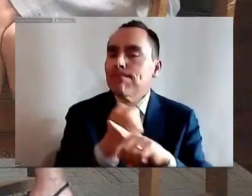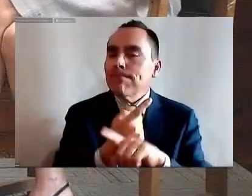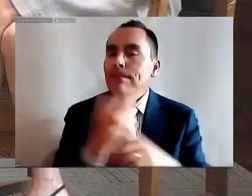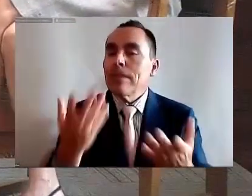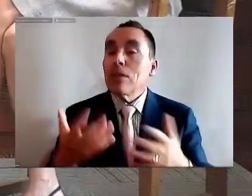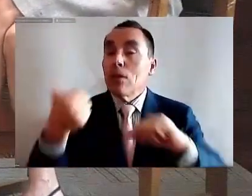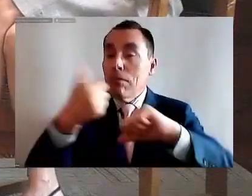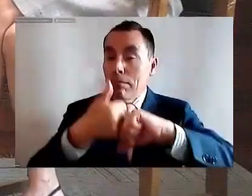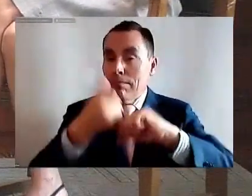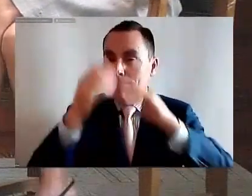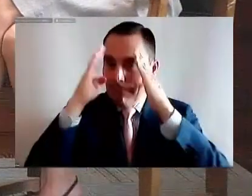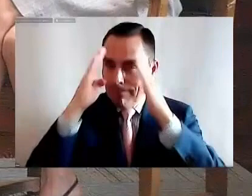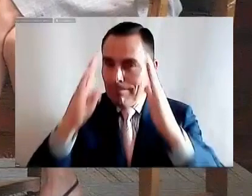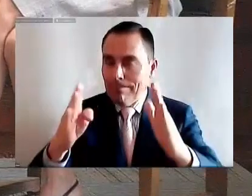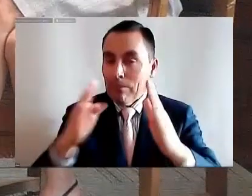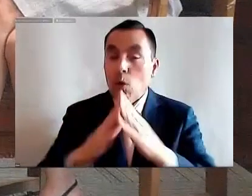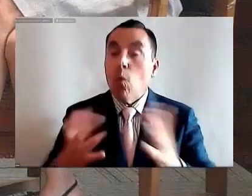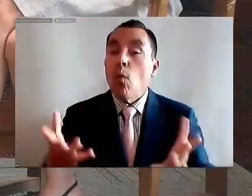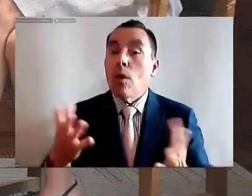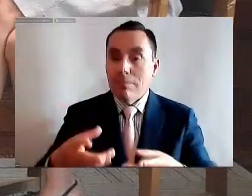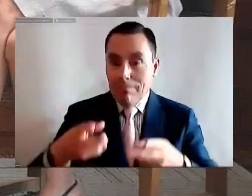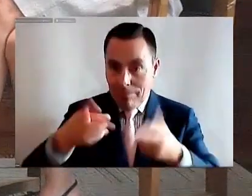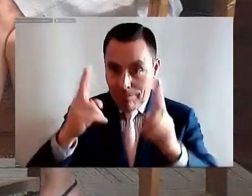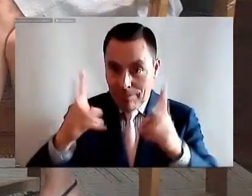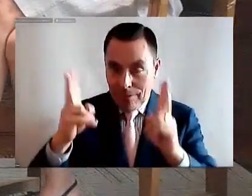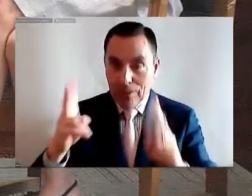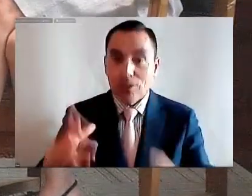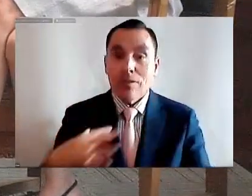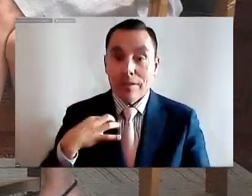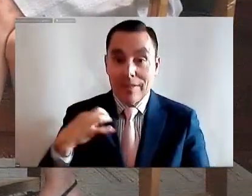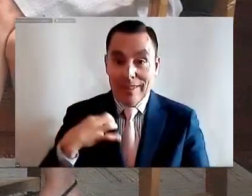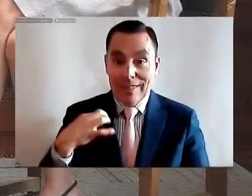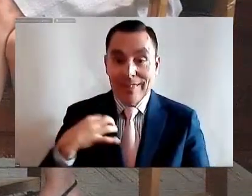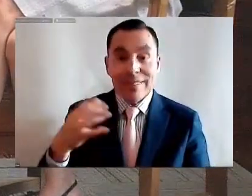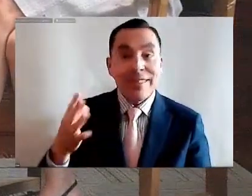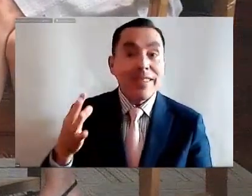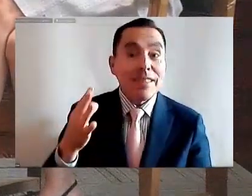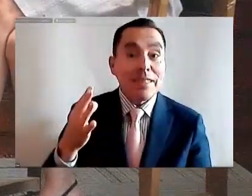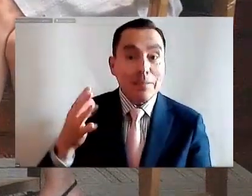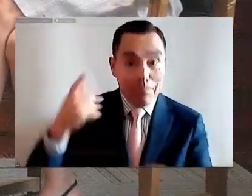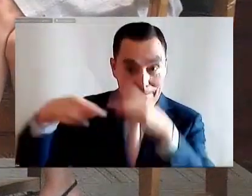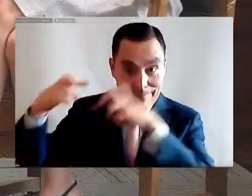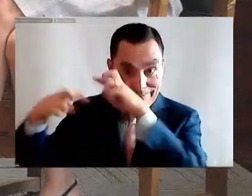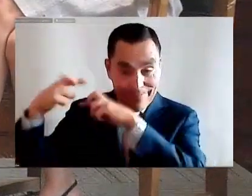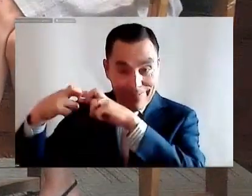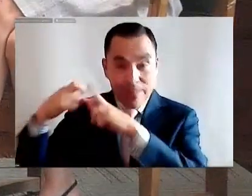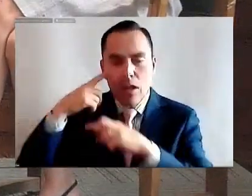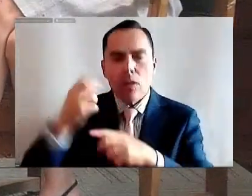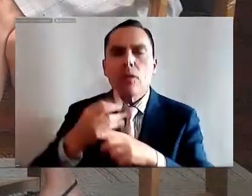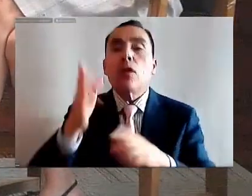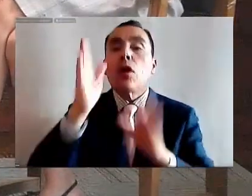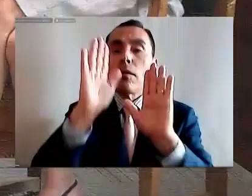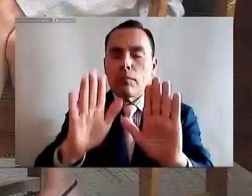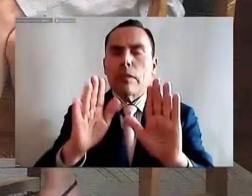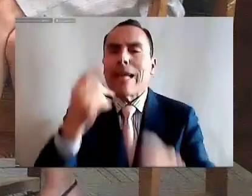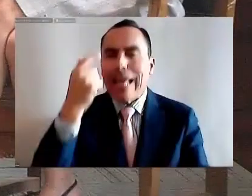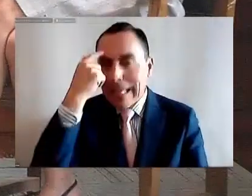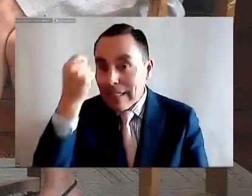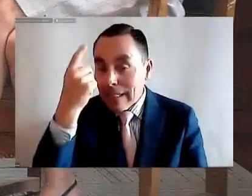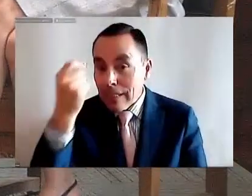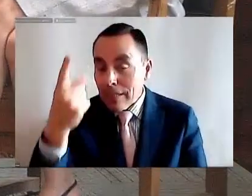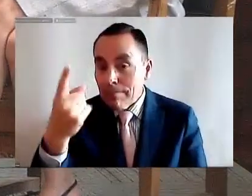temas de derecho civil patrimonial es detenerse en el razonamiento contextual. Vale decir, lo